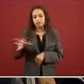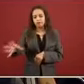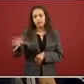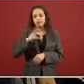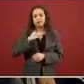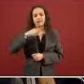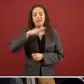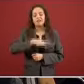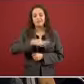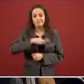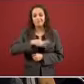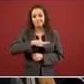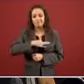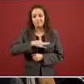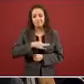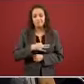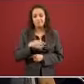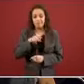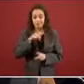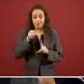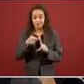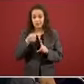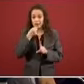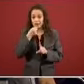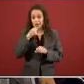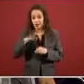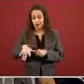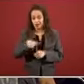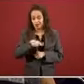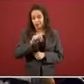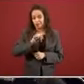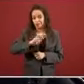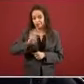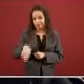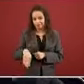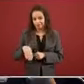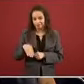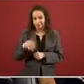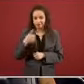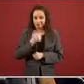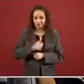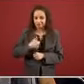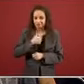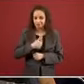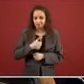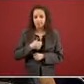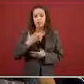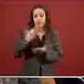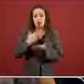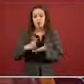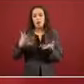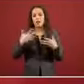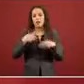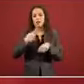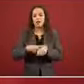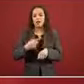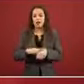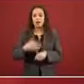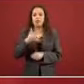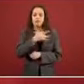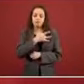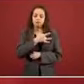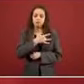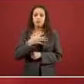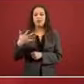el caso de esta niña que muy lamentablemente perdió la vida, tenía una cardiopatía congénita. Entonces tenía